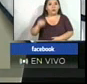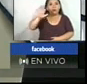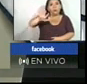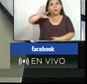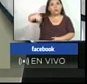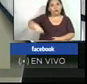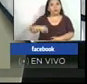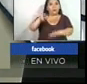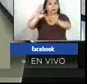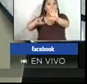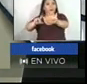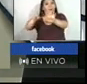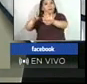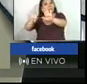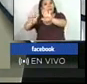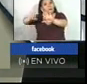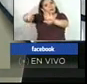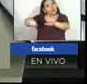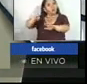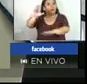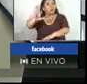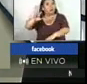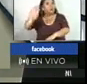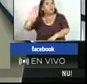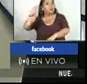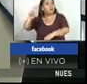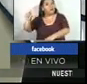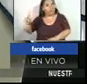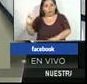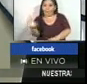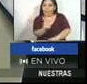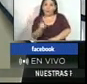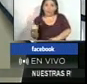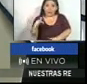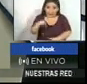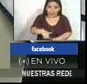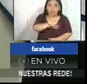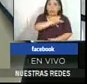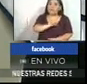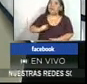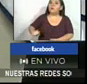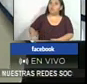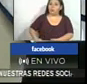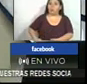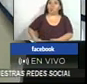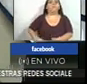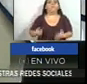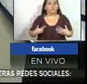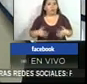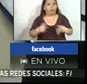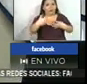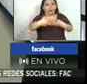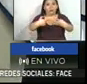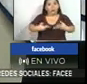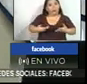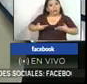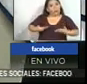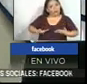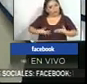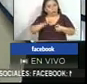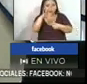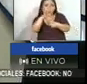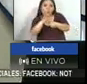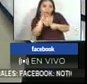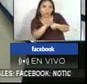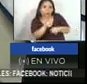.819.341 salvadoreños que van a tener el derecho de elegir a los